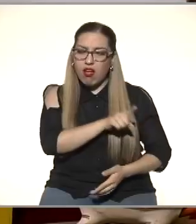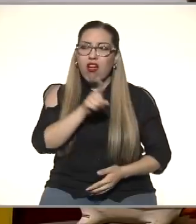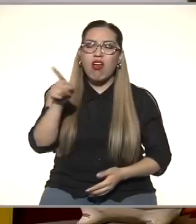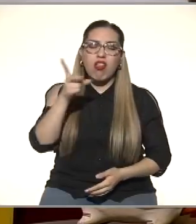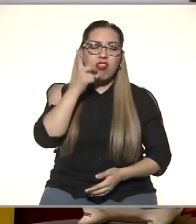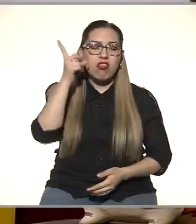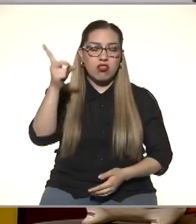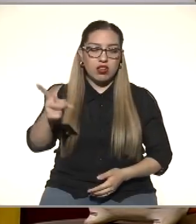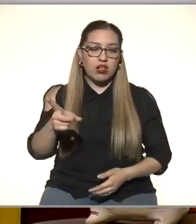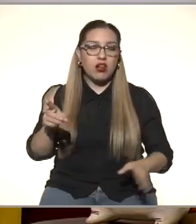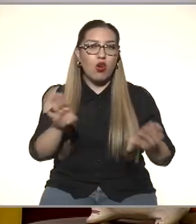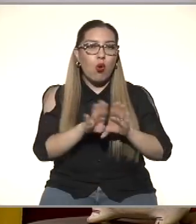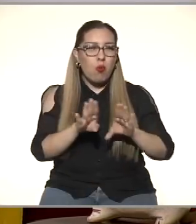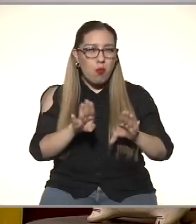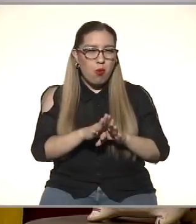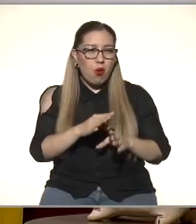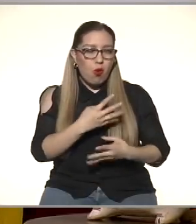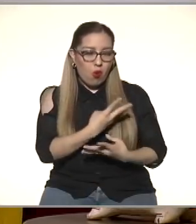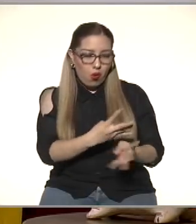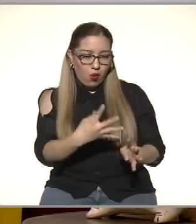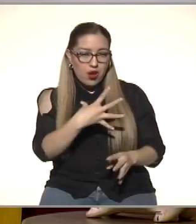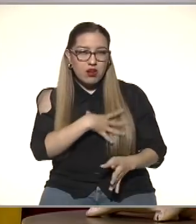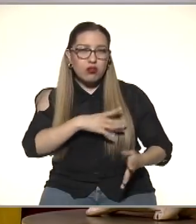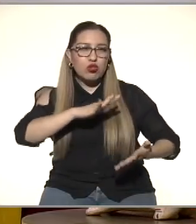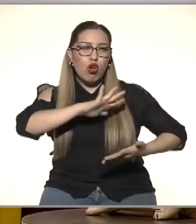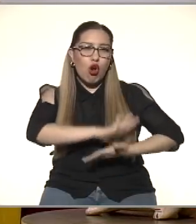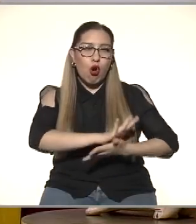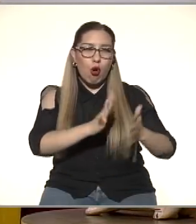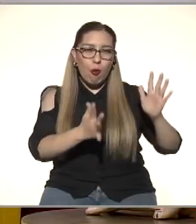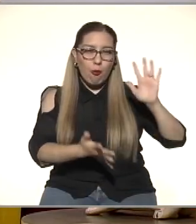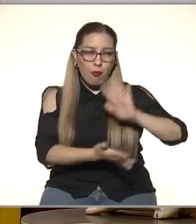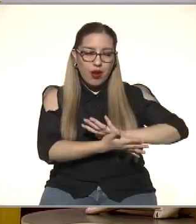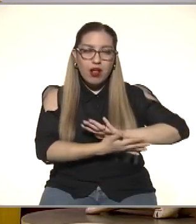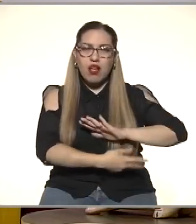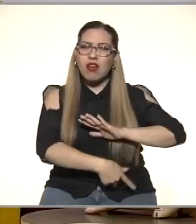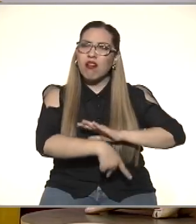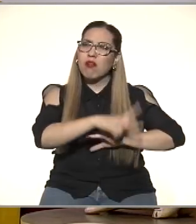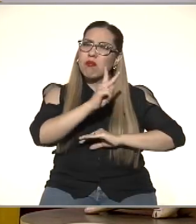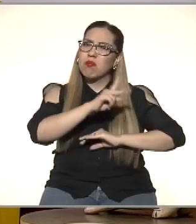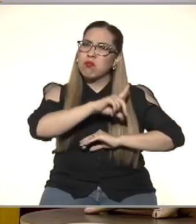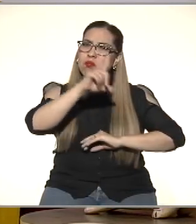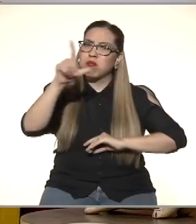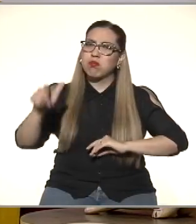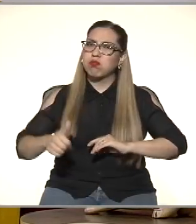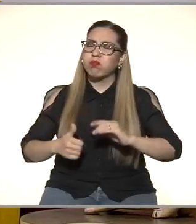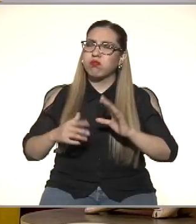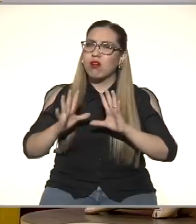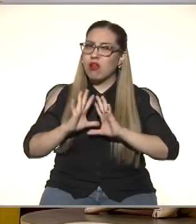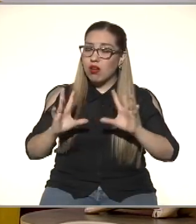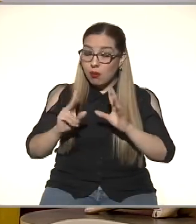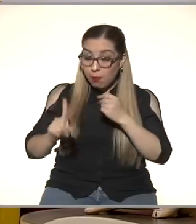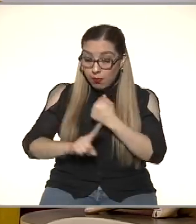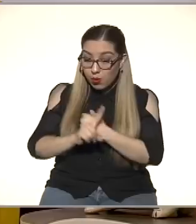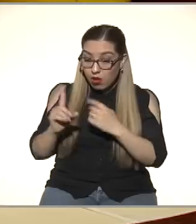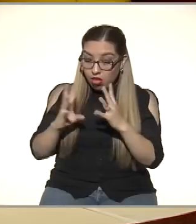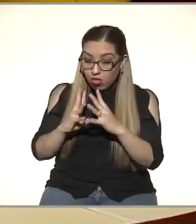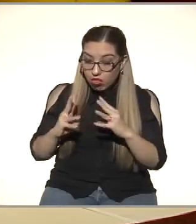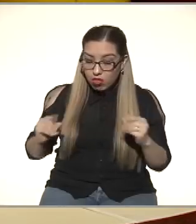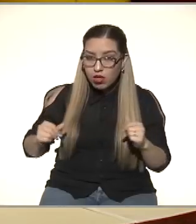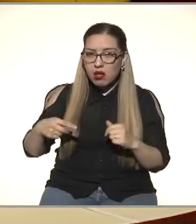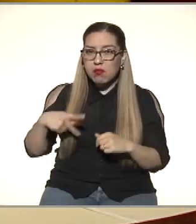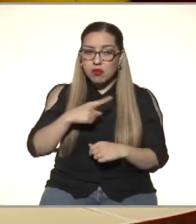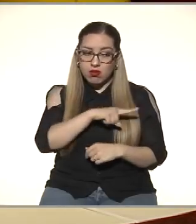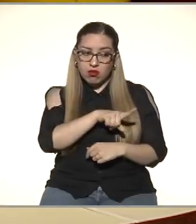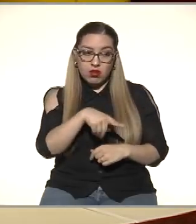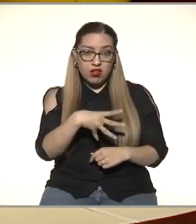buscas alianzas con tus hijos, pero en el momento en el que quieres solucionar los problemas o los quieres arreglar, y a los hijos no